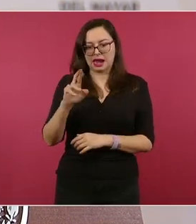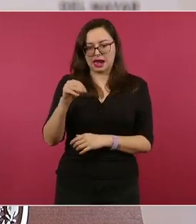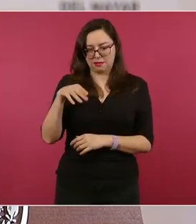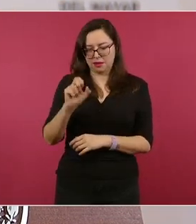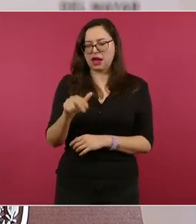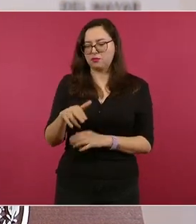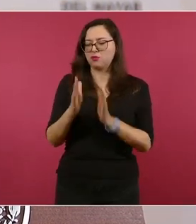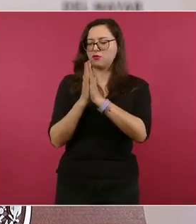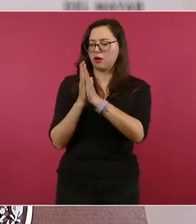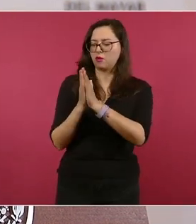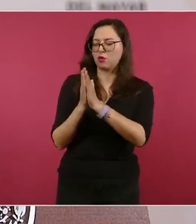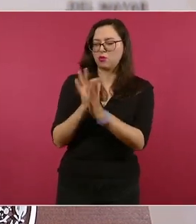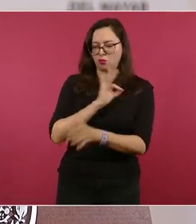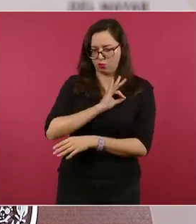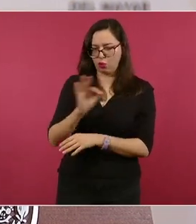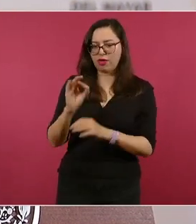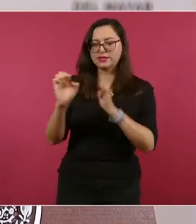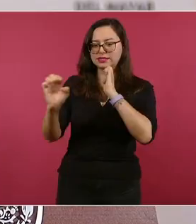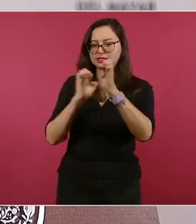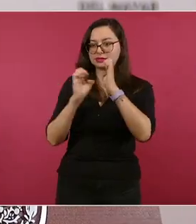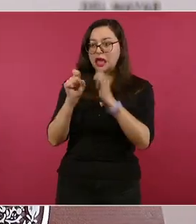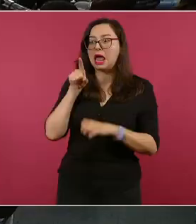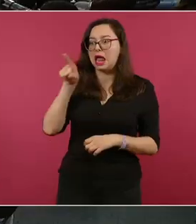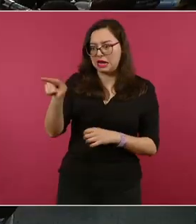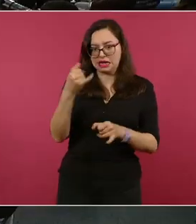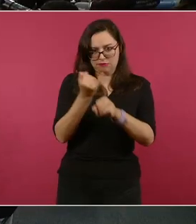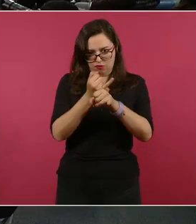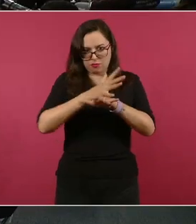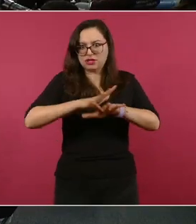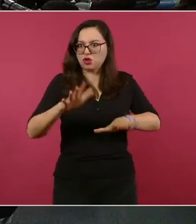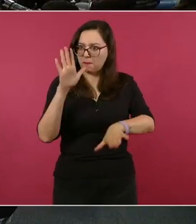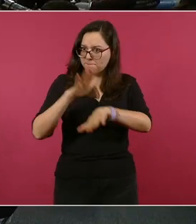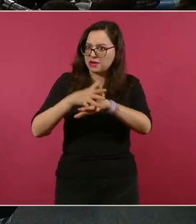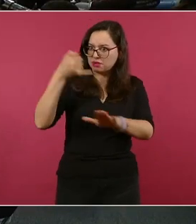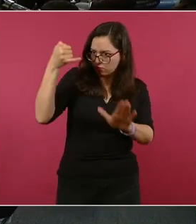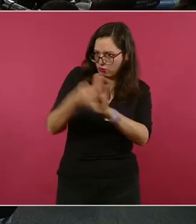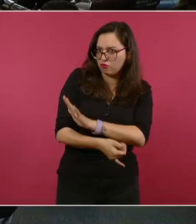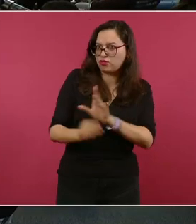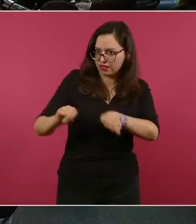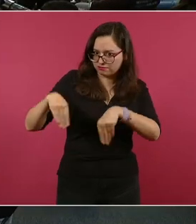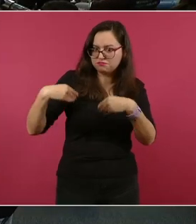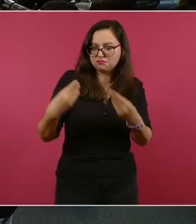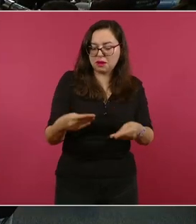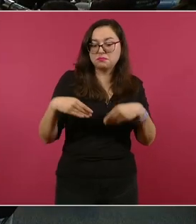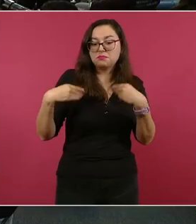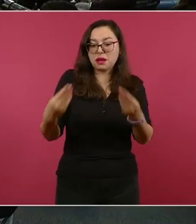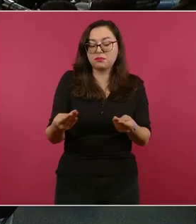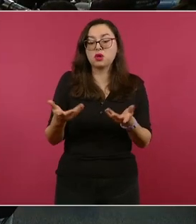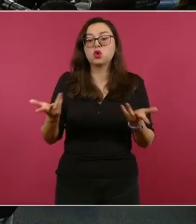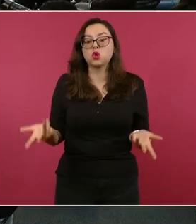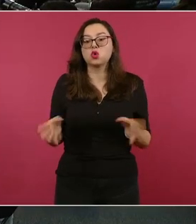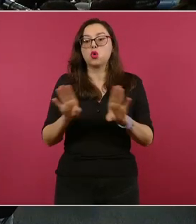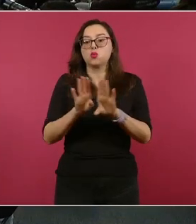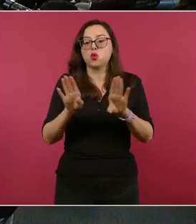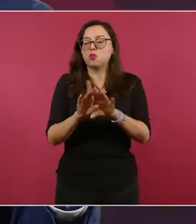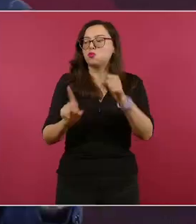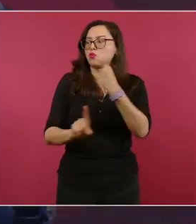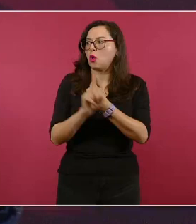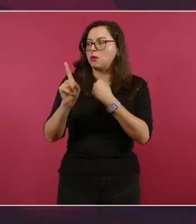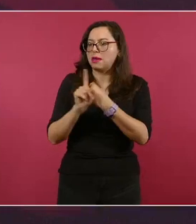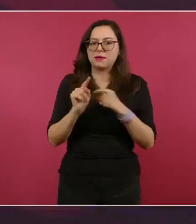Martínez, y que él te informe de todo lo que se está haciendo, dónde tenemos más